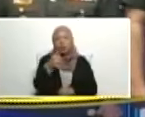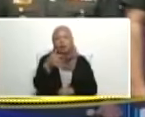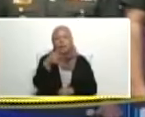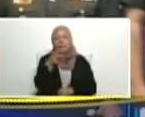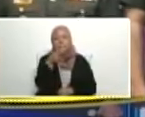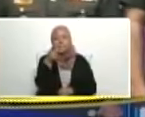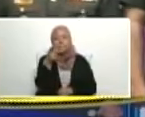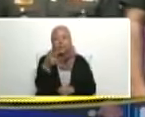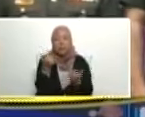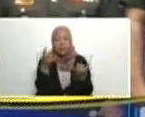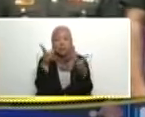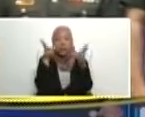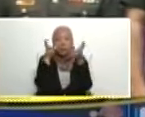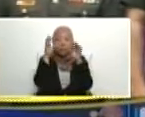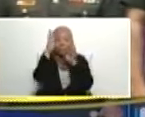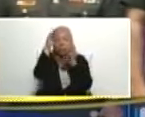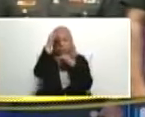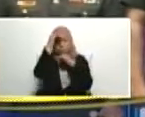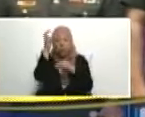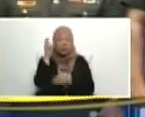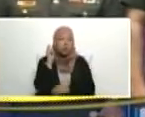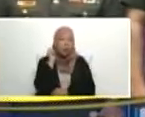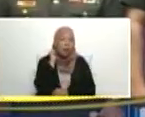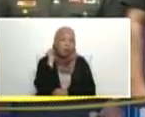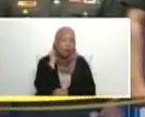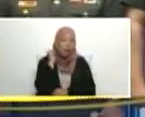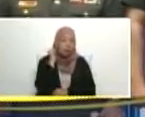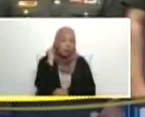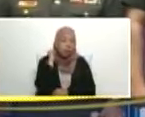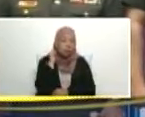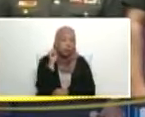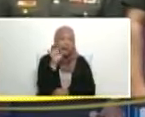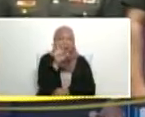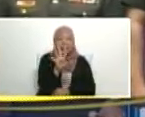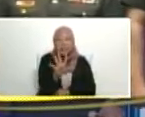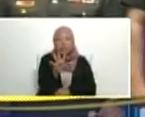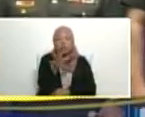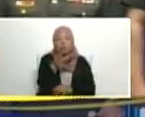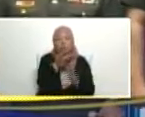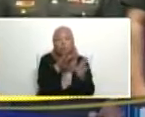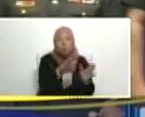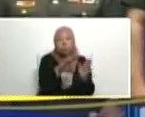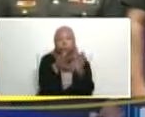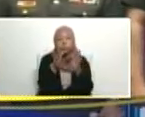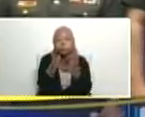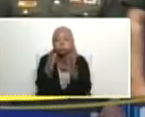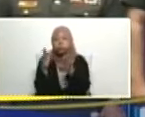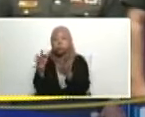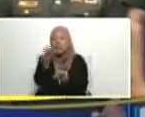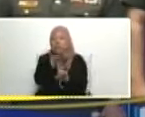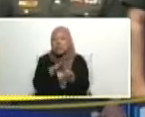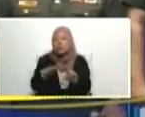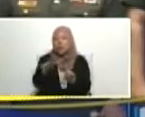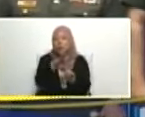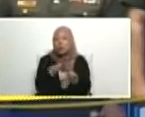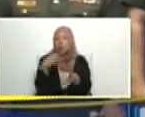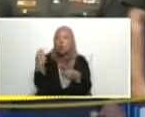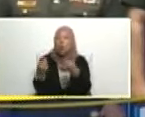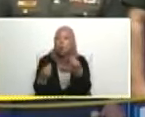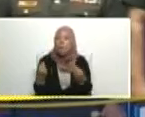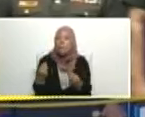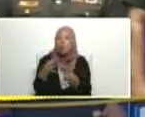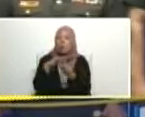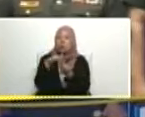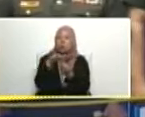República, estuvimos escuchando los 5 episodios conspirativos y cómo todos ellos tienen